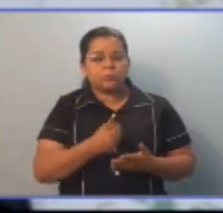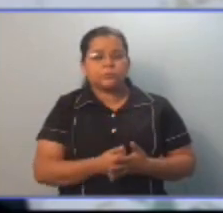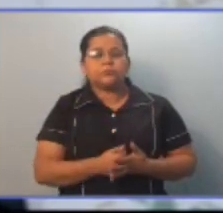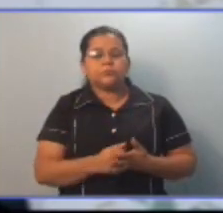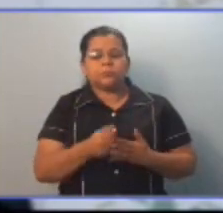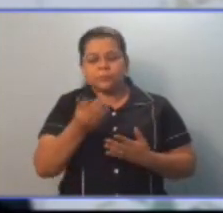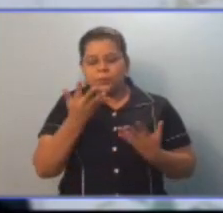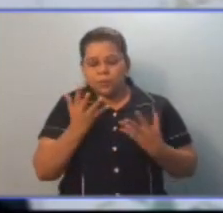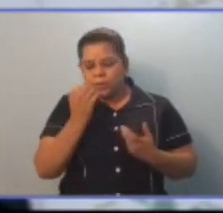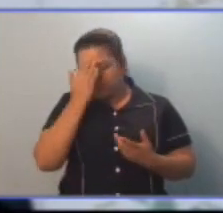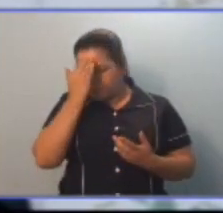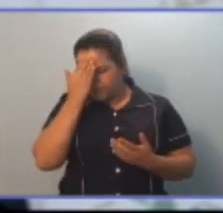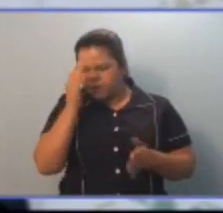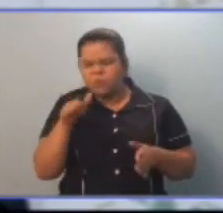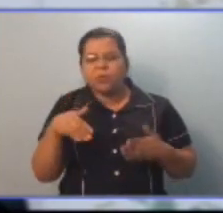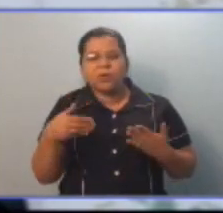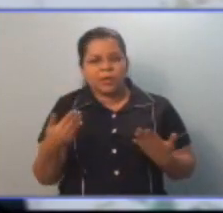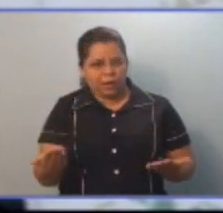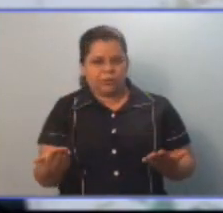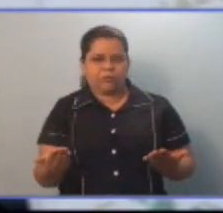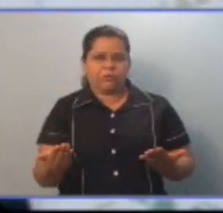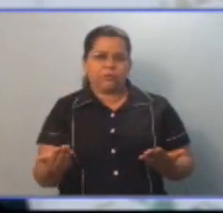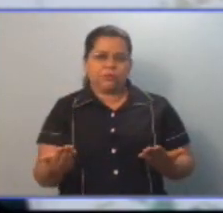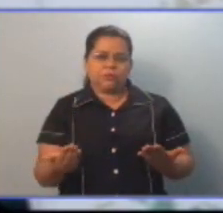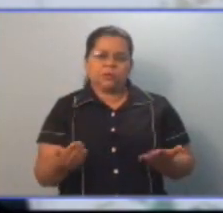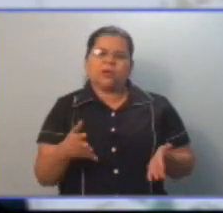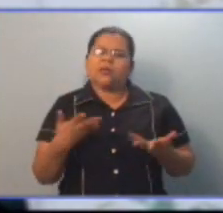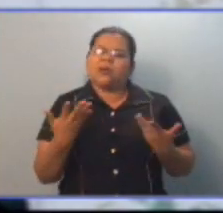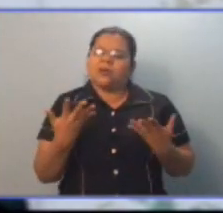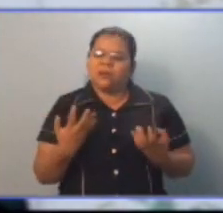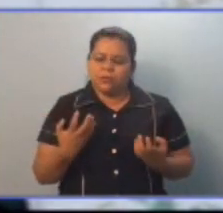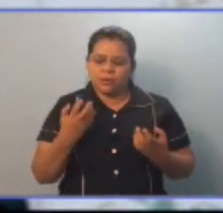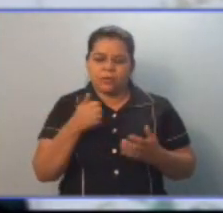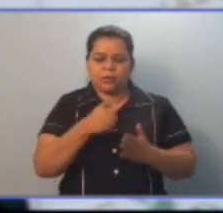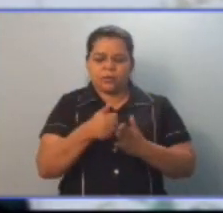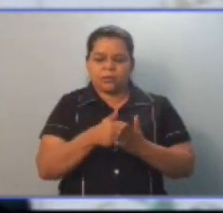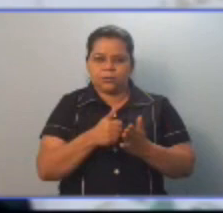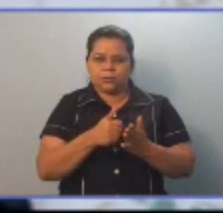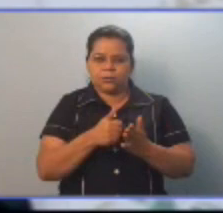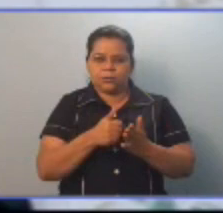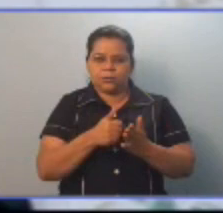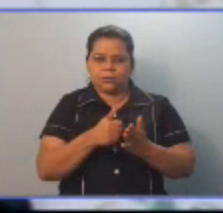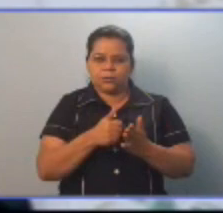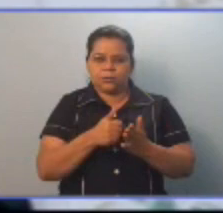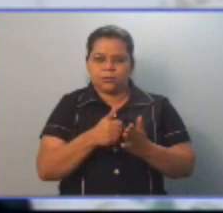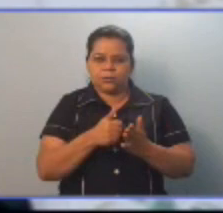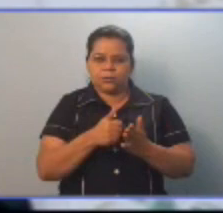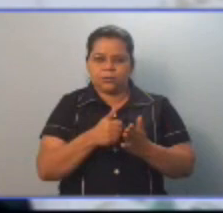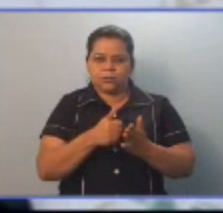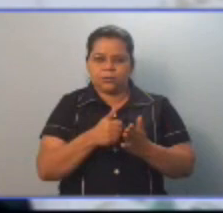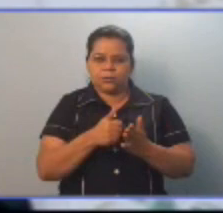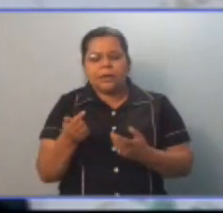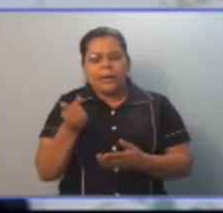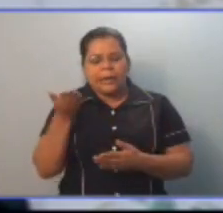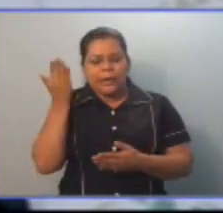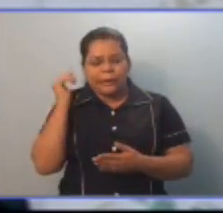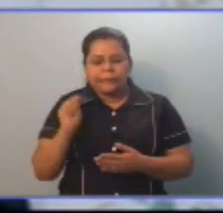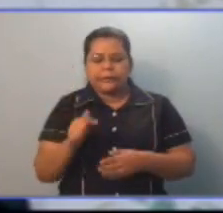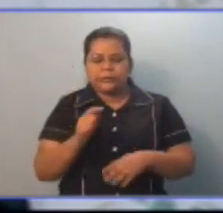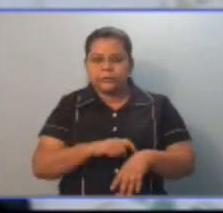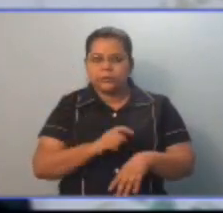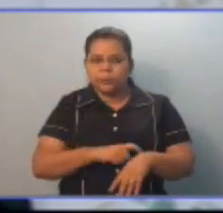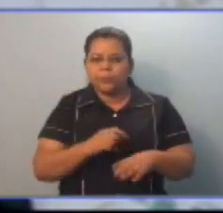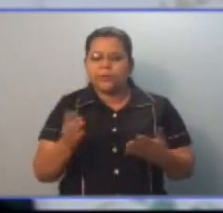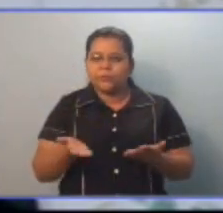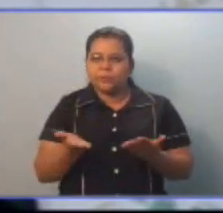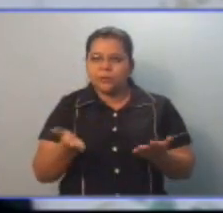por qué cada artículo, cuál fue el sentido, qué pretendían con cada artículo, qué quisieron en aquel momento histórico